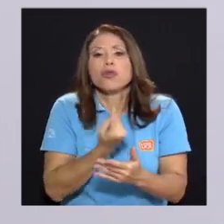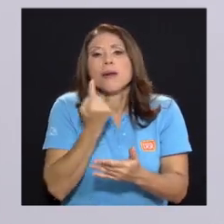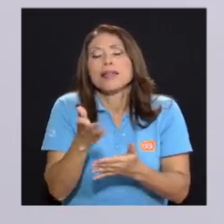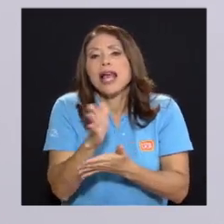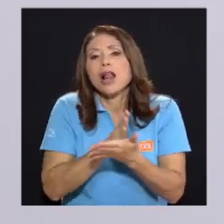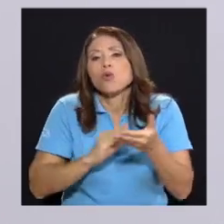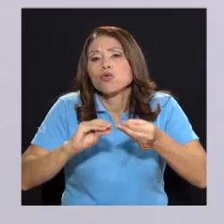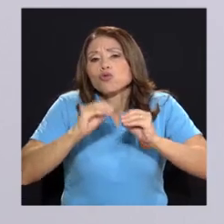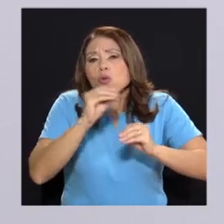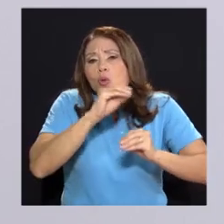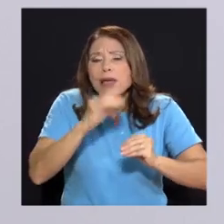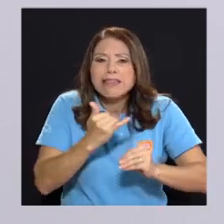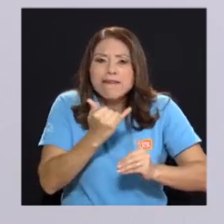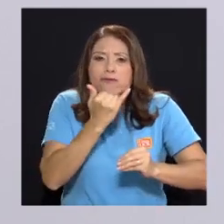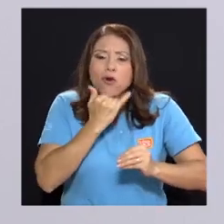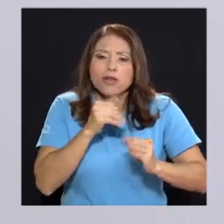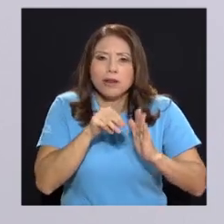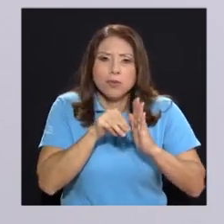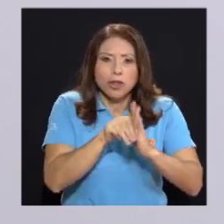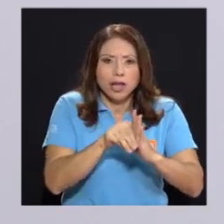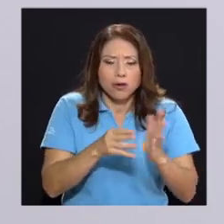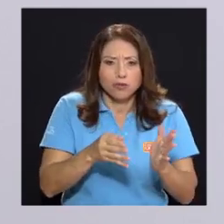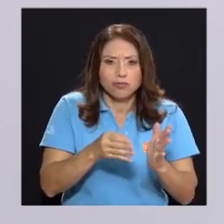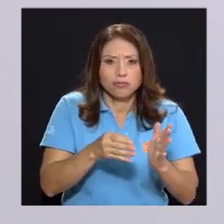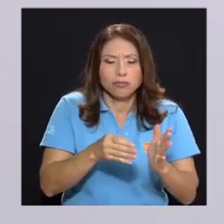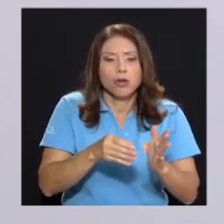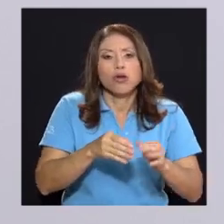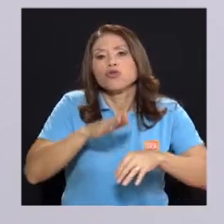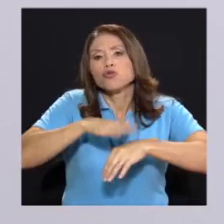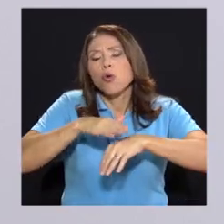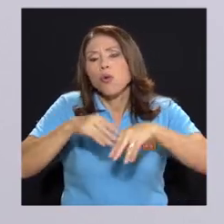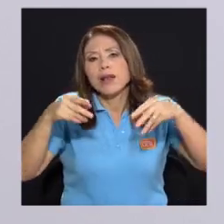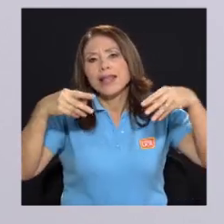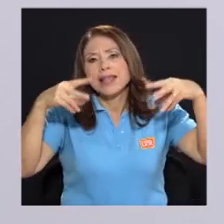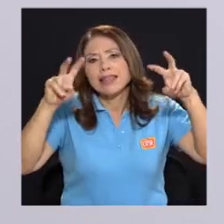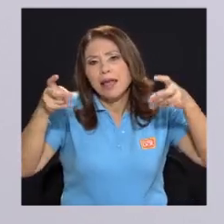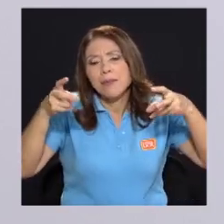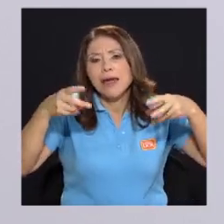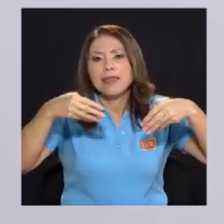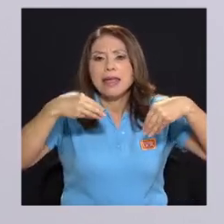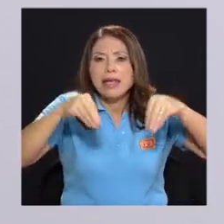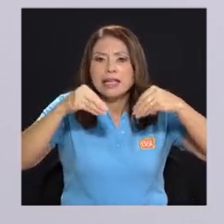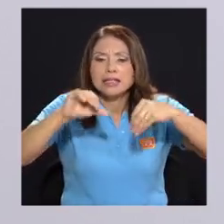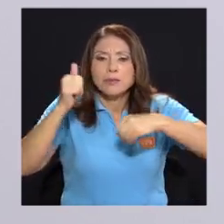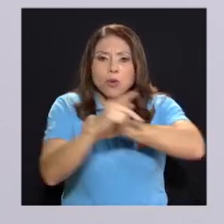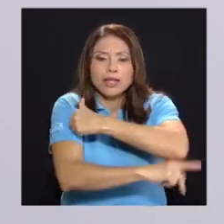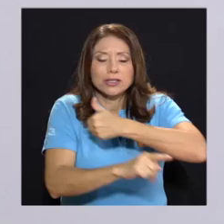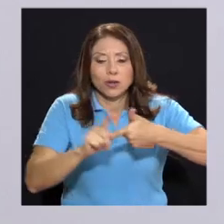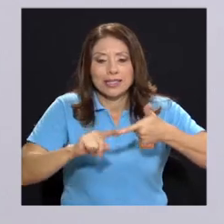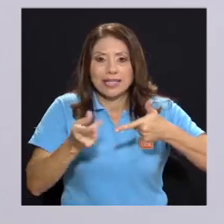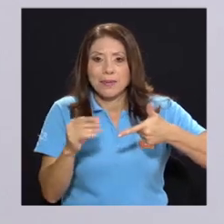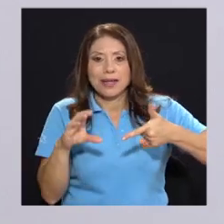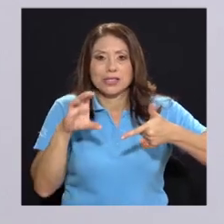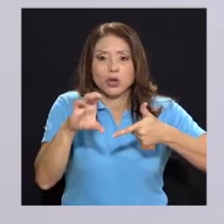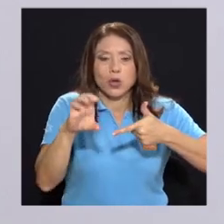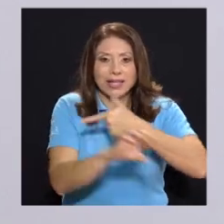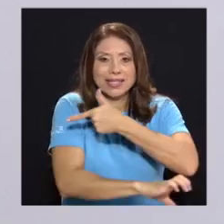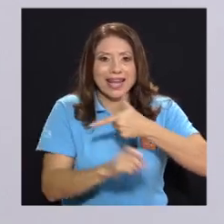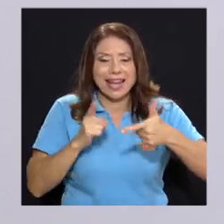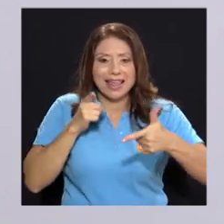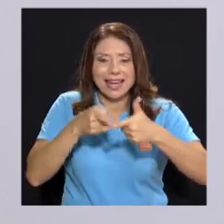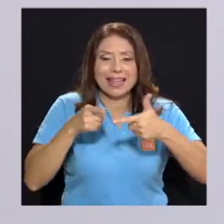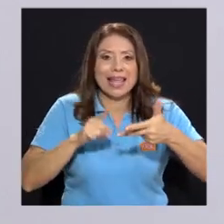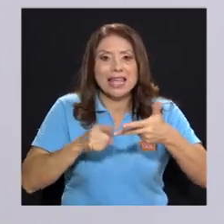del modelo sobre exportaciones e inversión extranjera directa hizo el consumo privado quizás el hallazgo más interesante